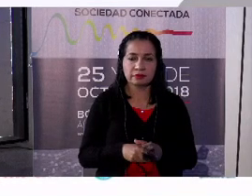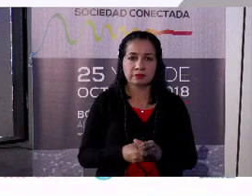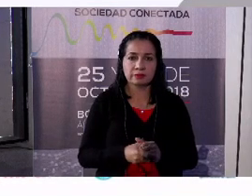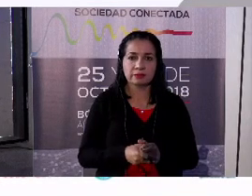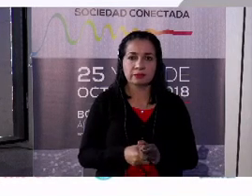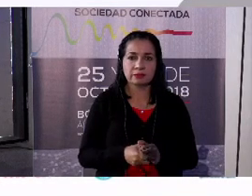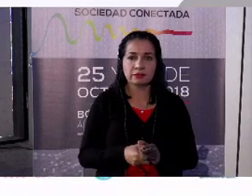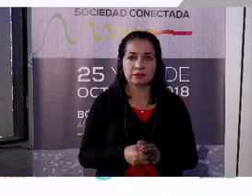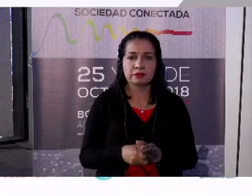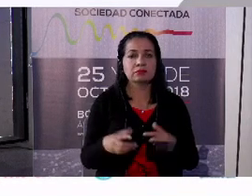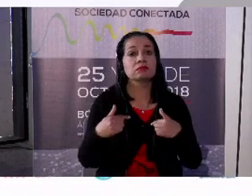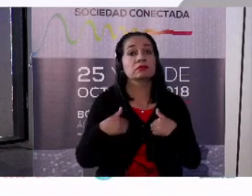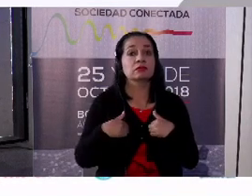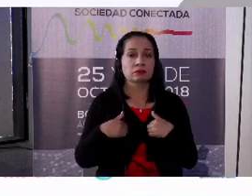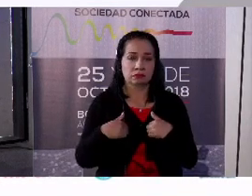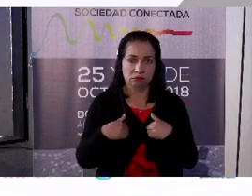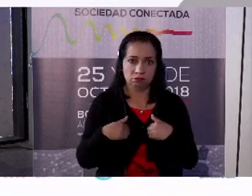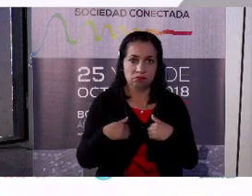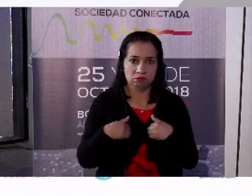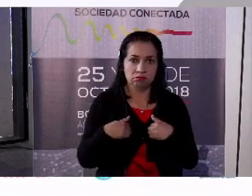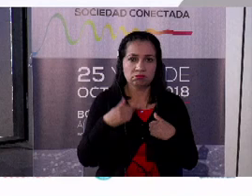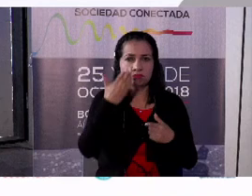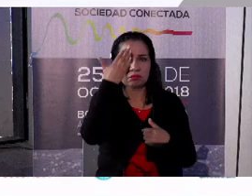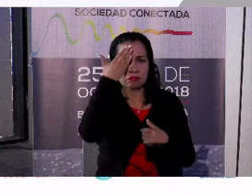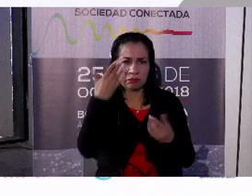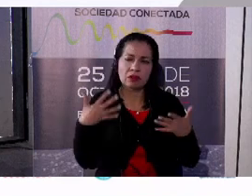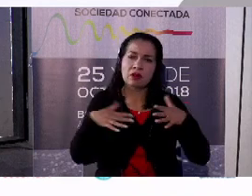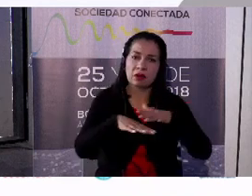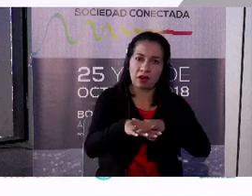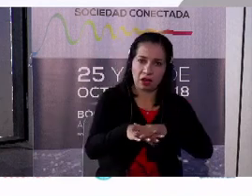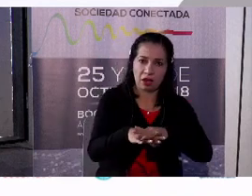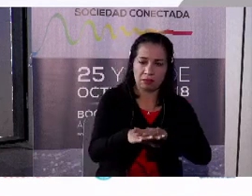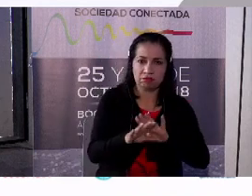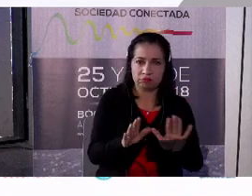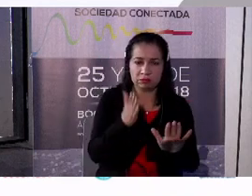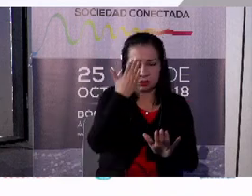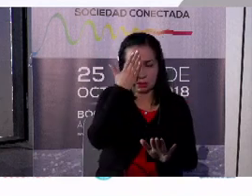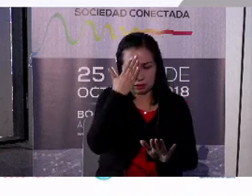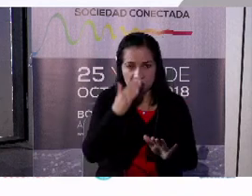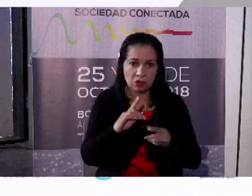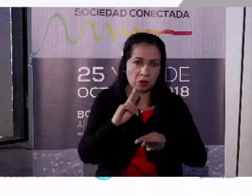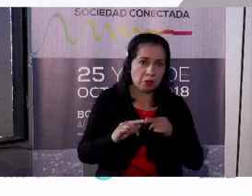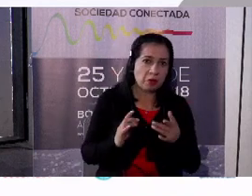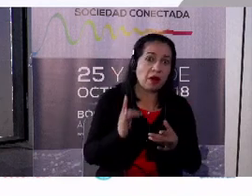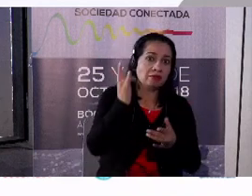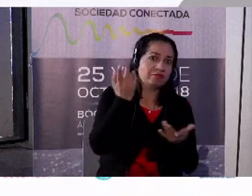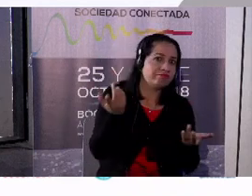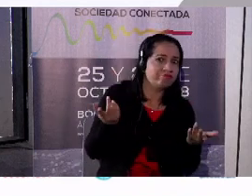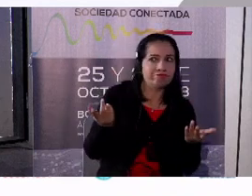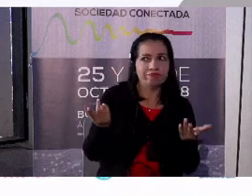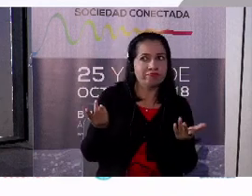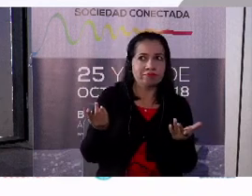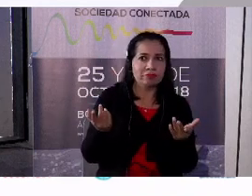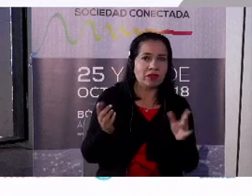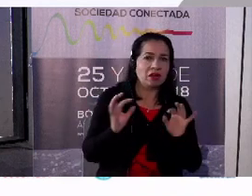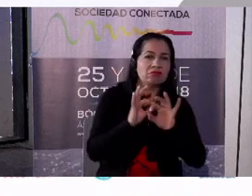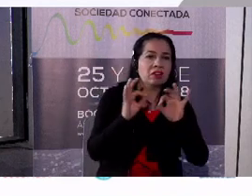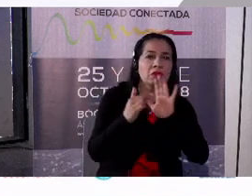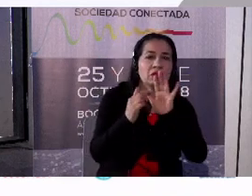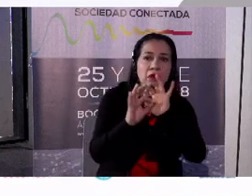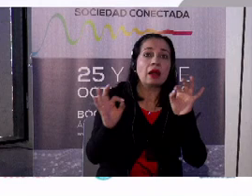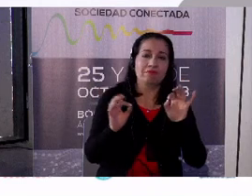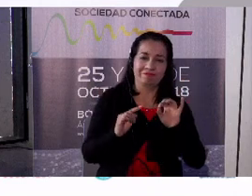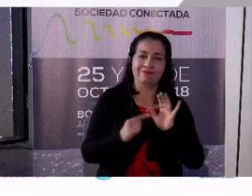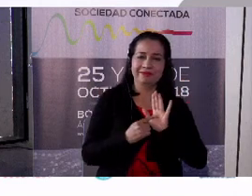internet yo soy redes no puedo resistir mostrarles un diagrama de una red antes de concluir